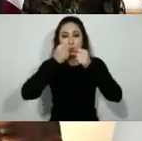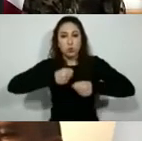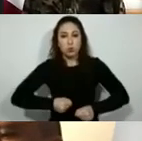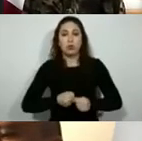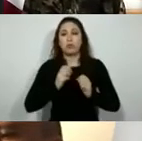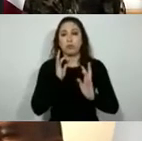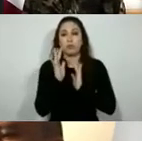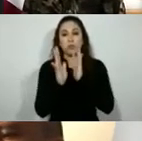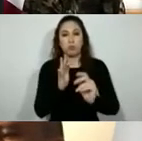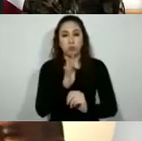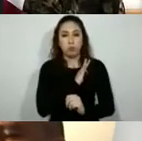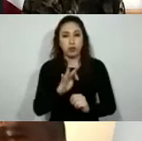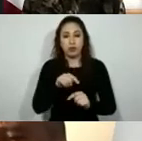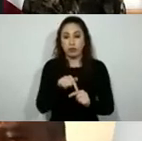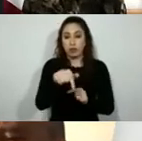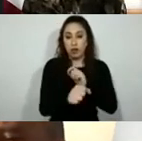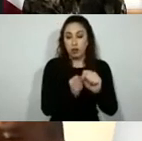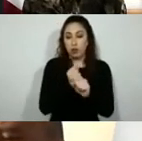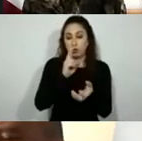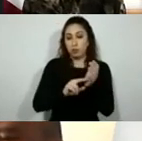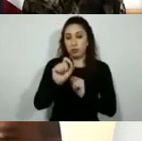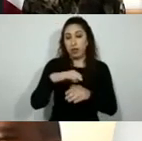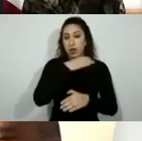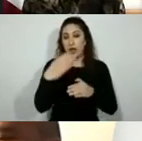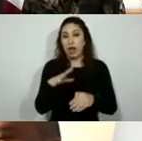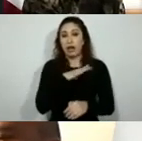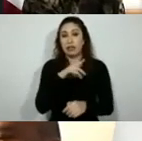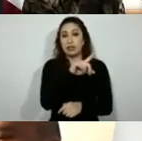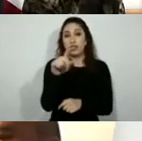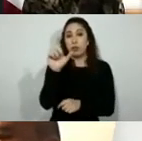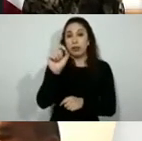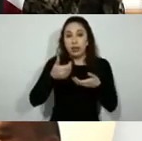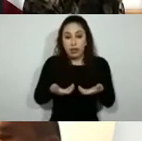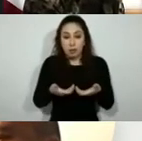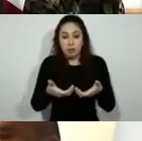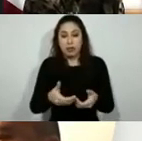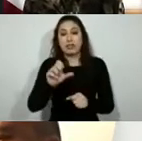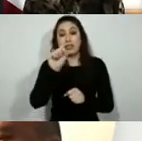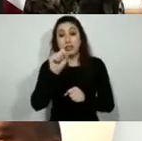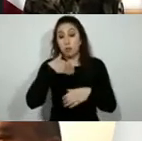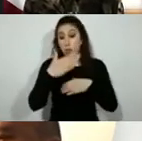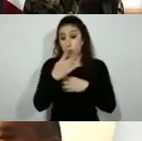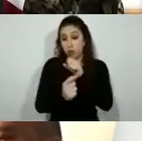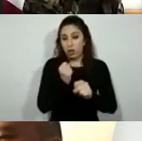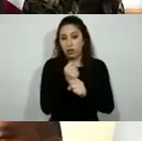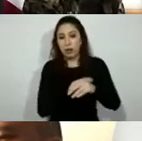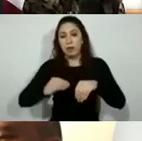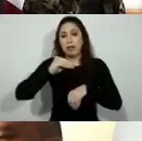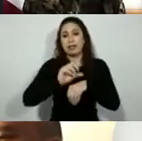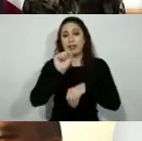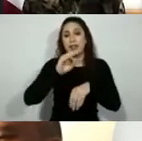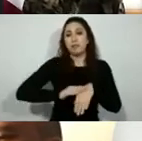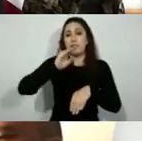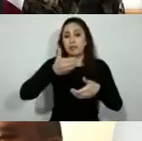En este año estaremos entregando 120 caminos y 60 más caminos el próximo año. La